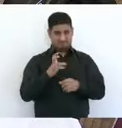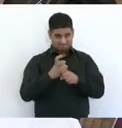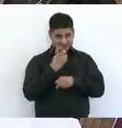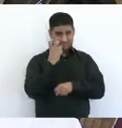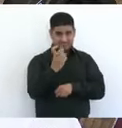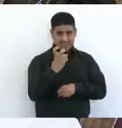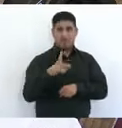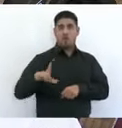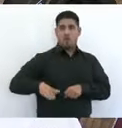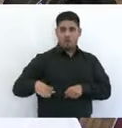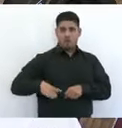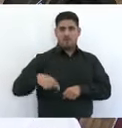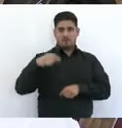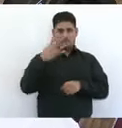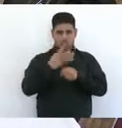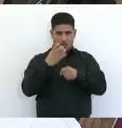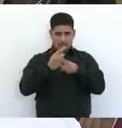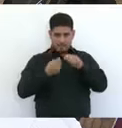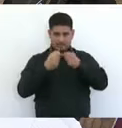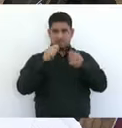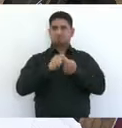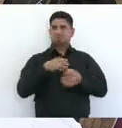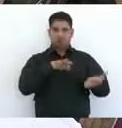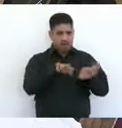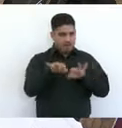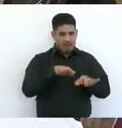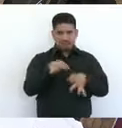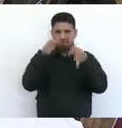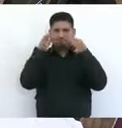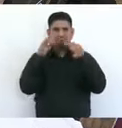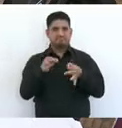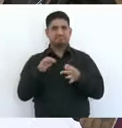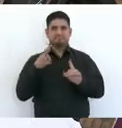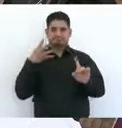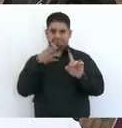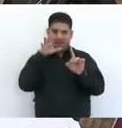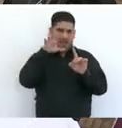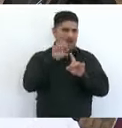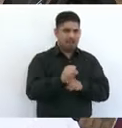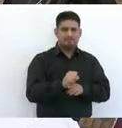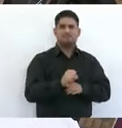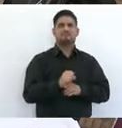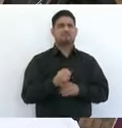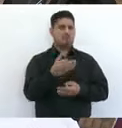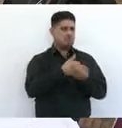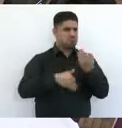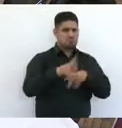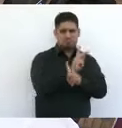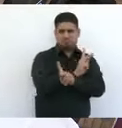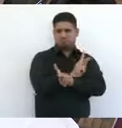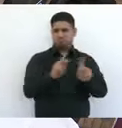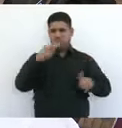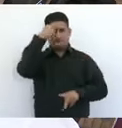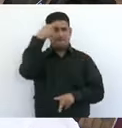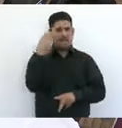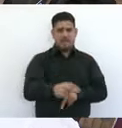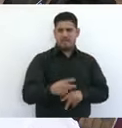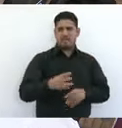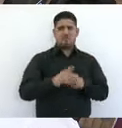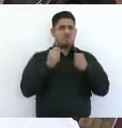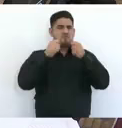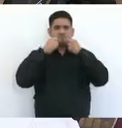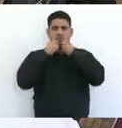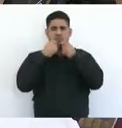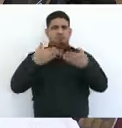Cuarta Transformación trabaja de manera efectiva para que todas y todos los mexicanos, sin distinción de origen, clase,